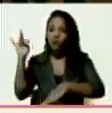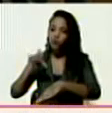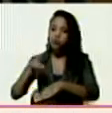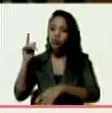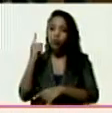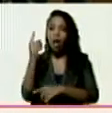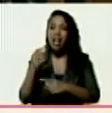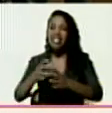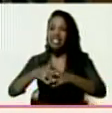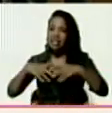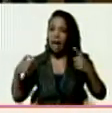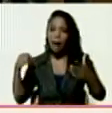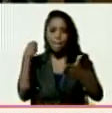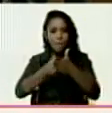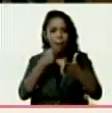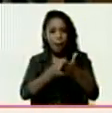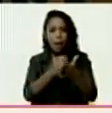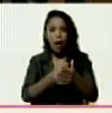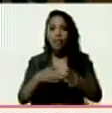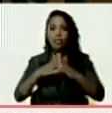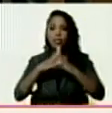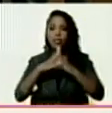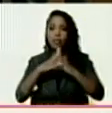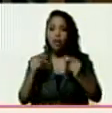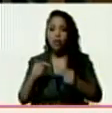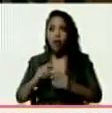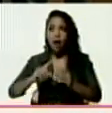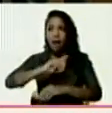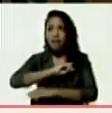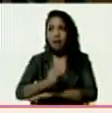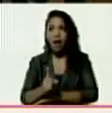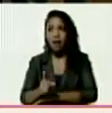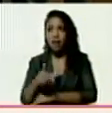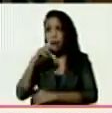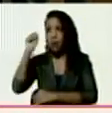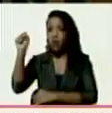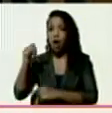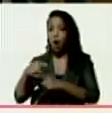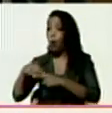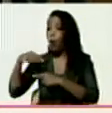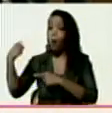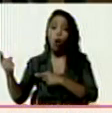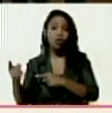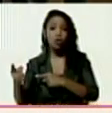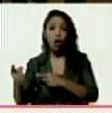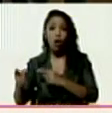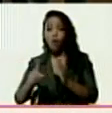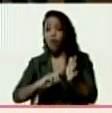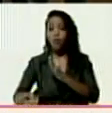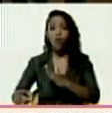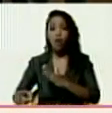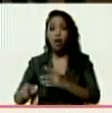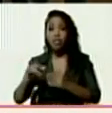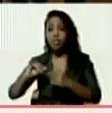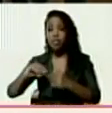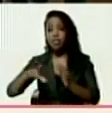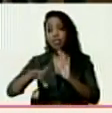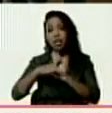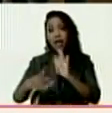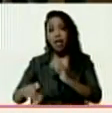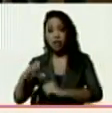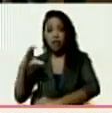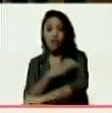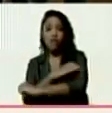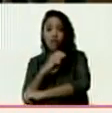lucha para que tanto el régimen de Nicolás Maduro como ese otro régimen de extrema derecha, prácticamente que